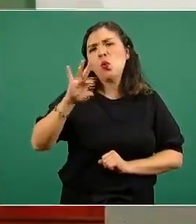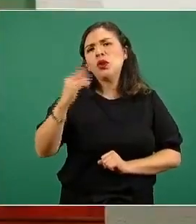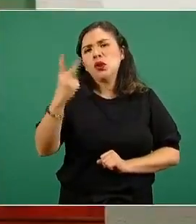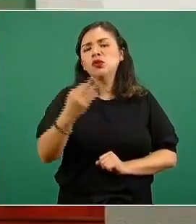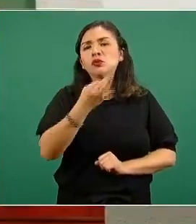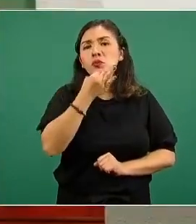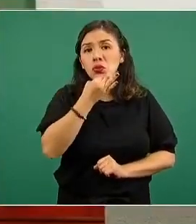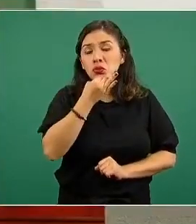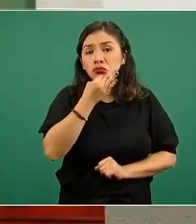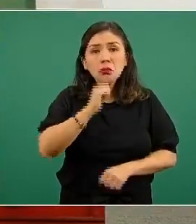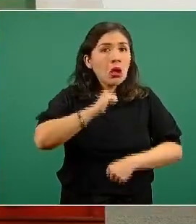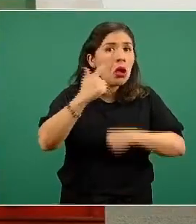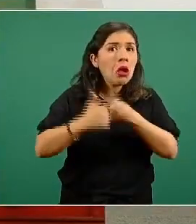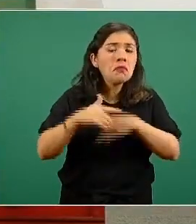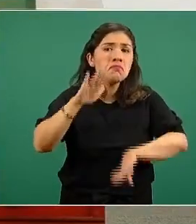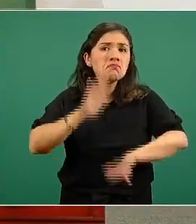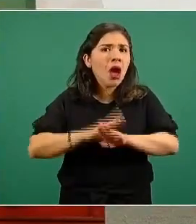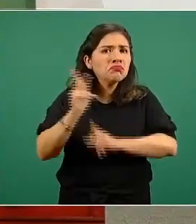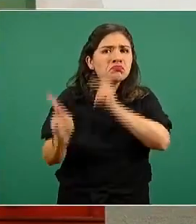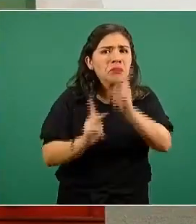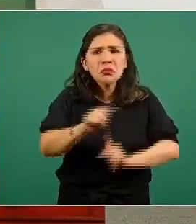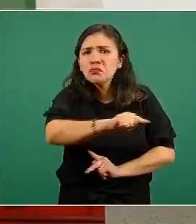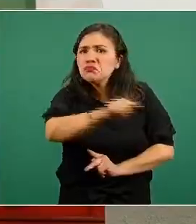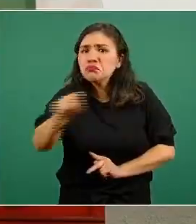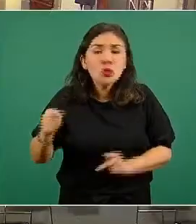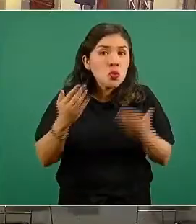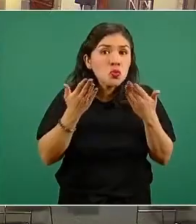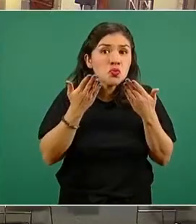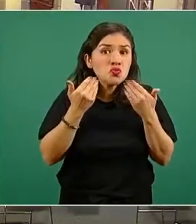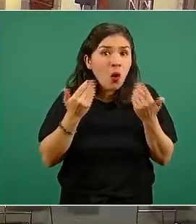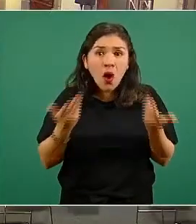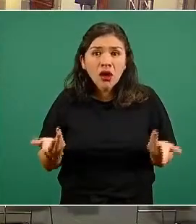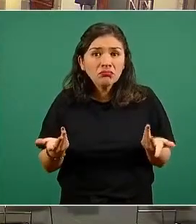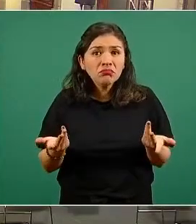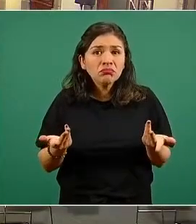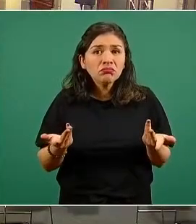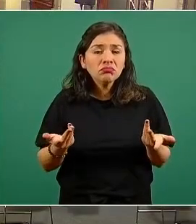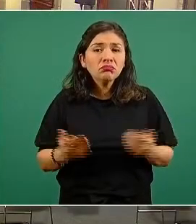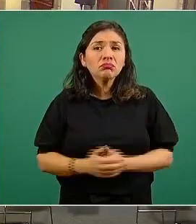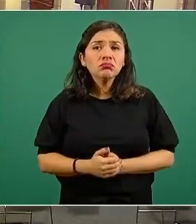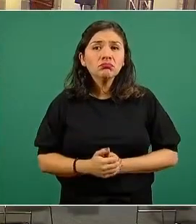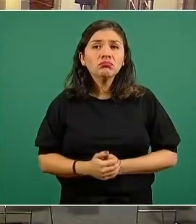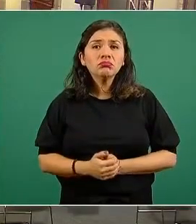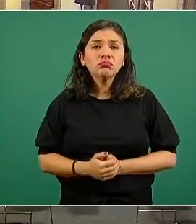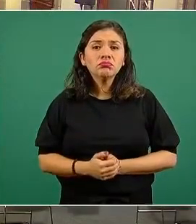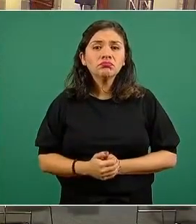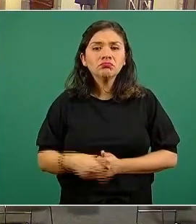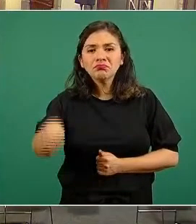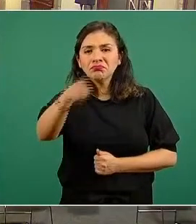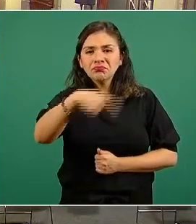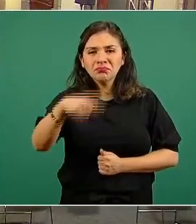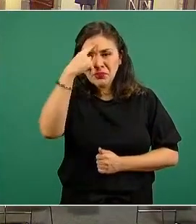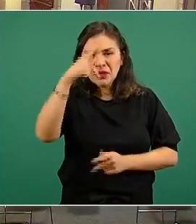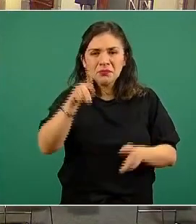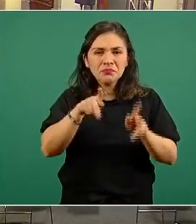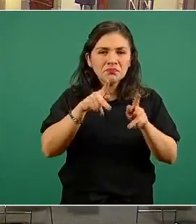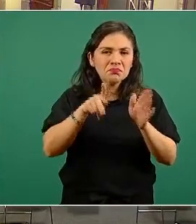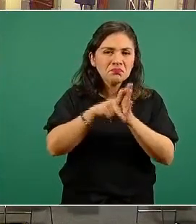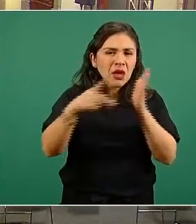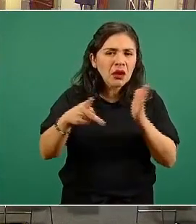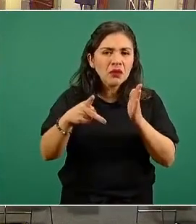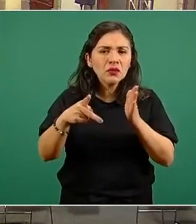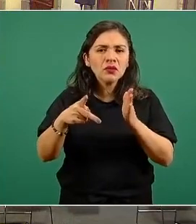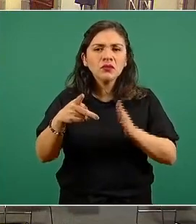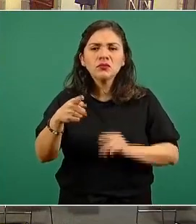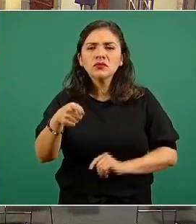19:42. Si no hay ninguna otra pregunta por parte de las personas que aquí nos acompañan de los medios de comunicación.